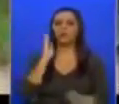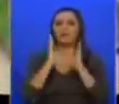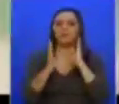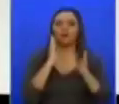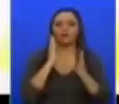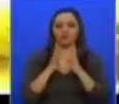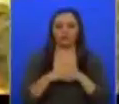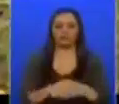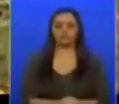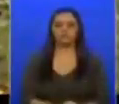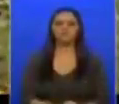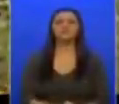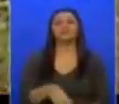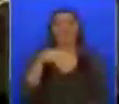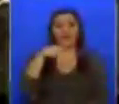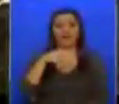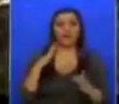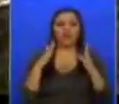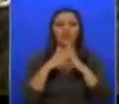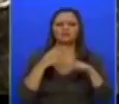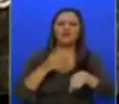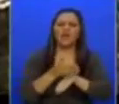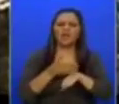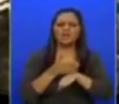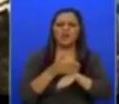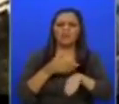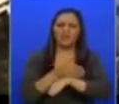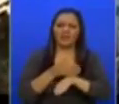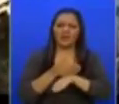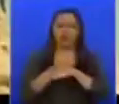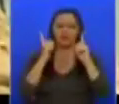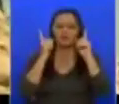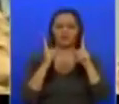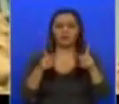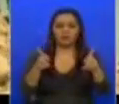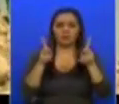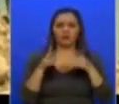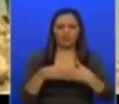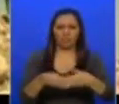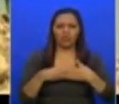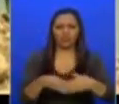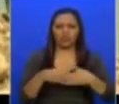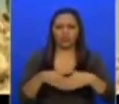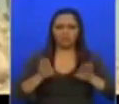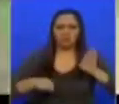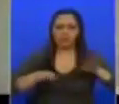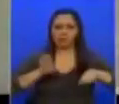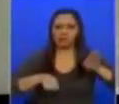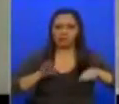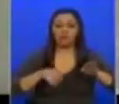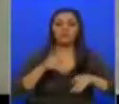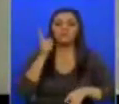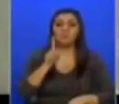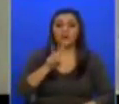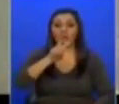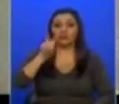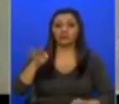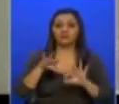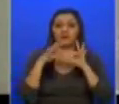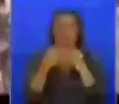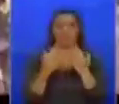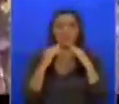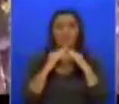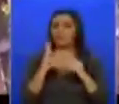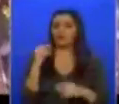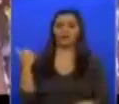bypass. Aquí las casas son de caña, los puentes endebles y las 100 familias que viven en el lugar